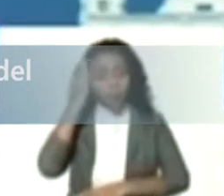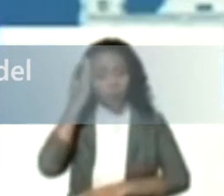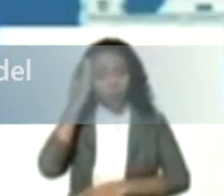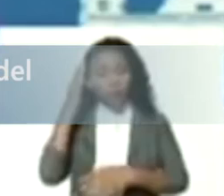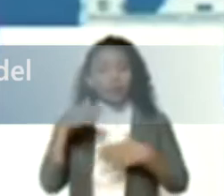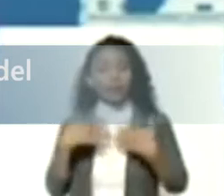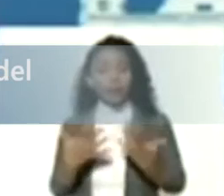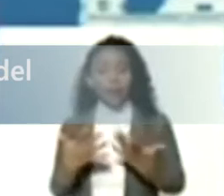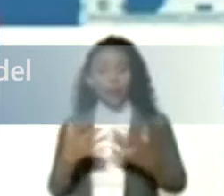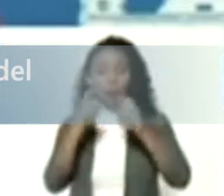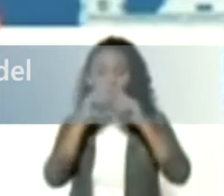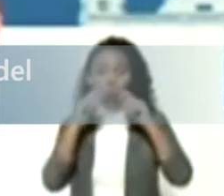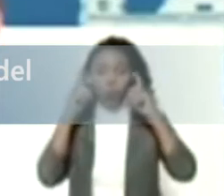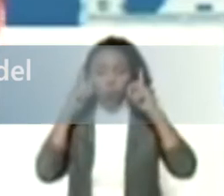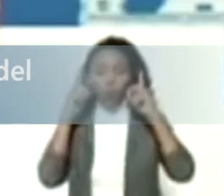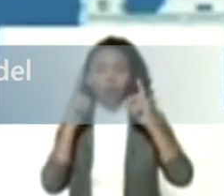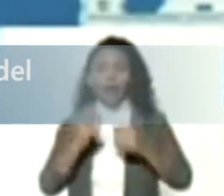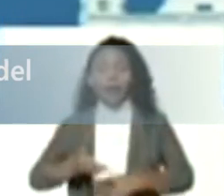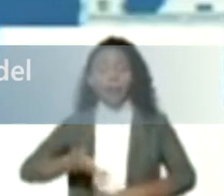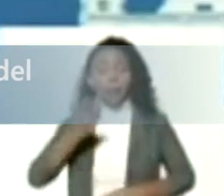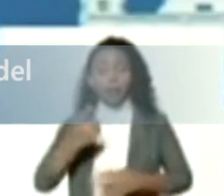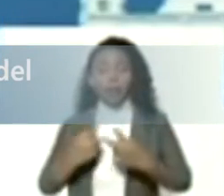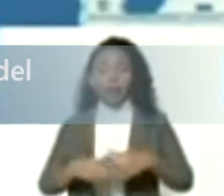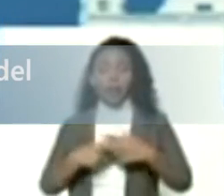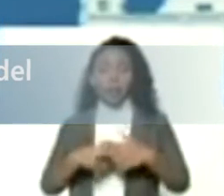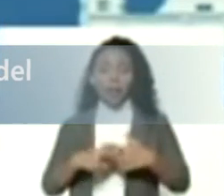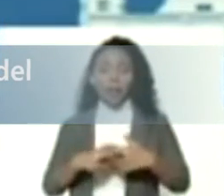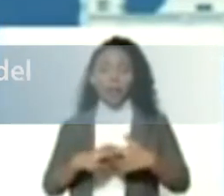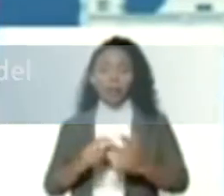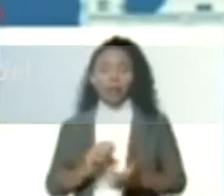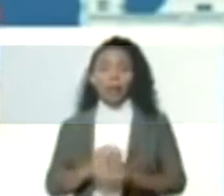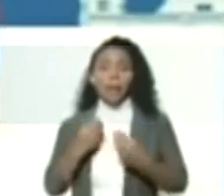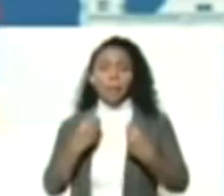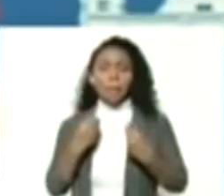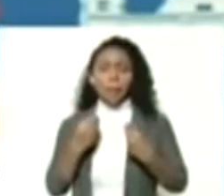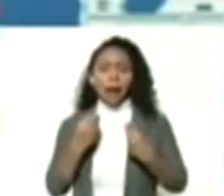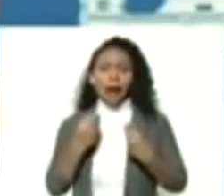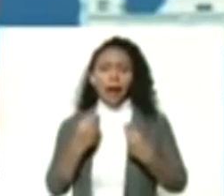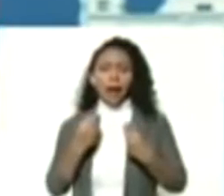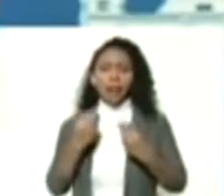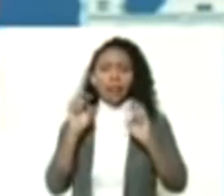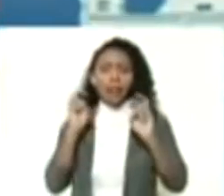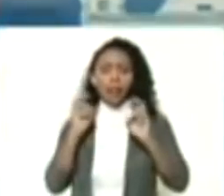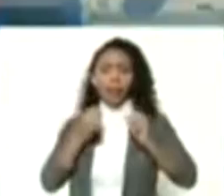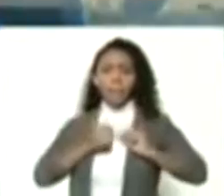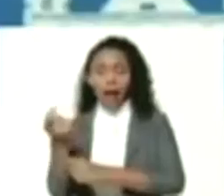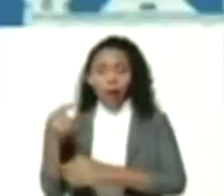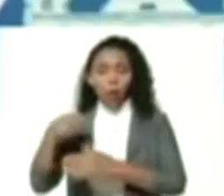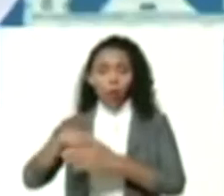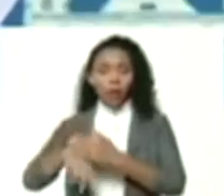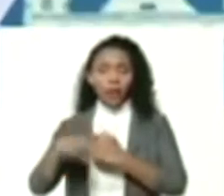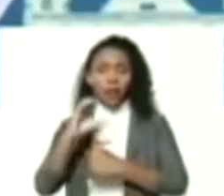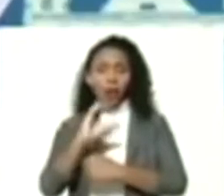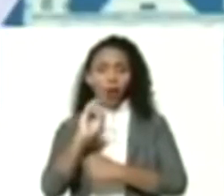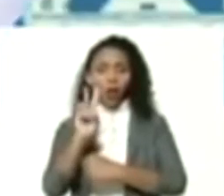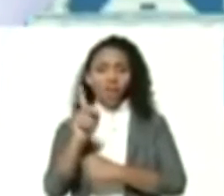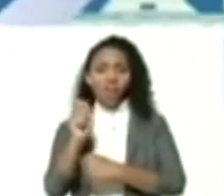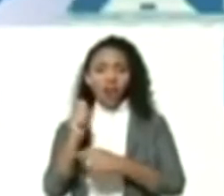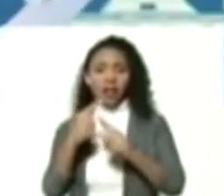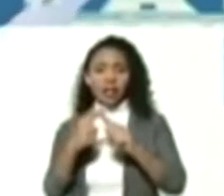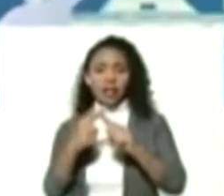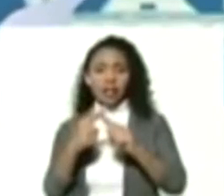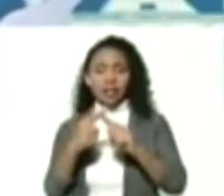adquisición de 11,3 millones de dosis de vacunas anti-COVID a través del mecanismo COVAX. Ya